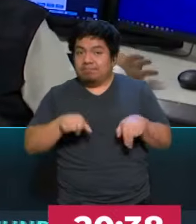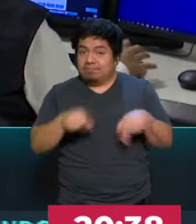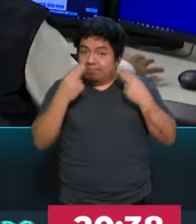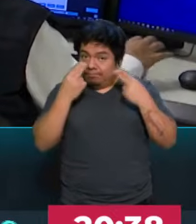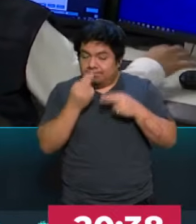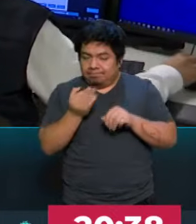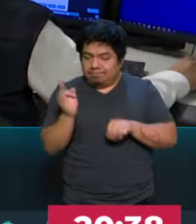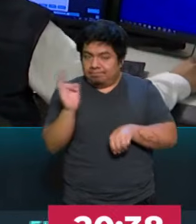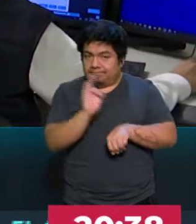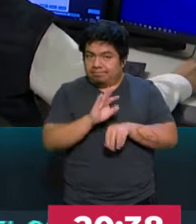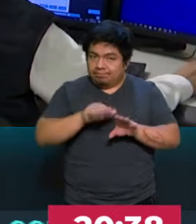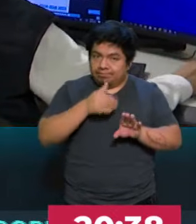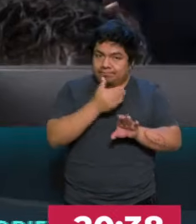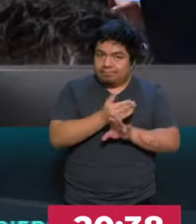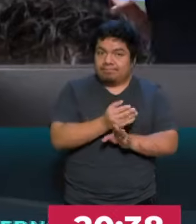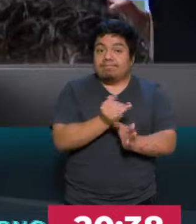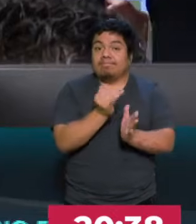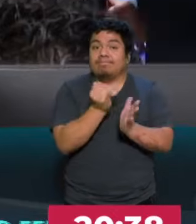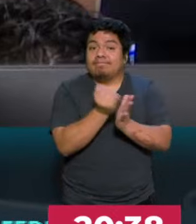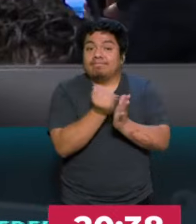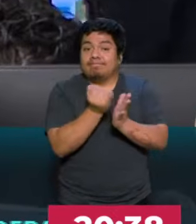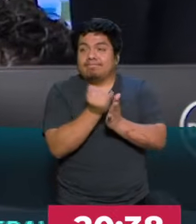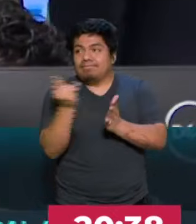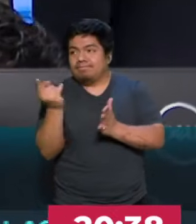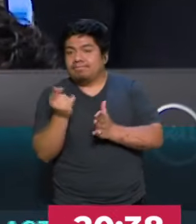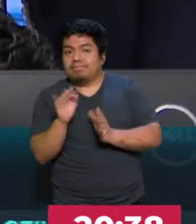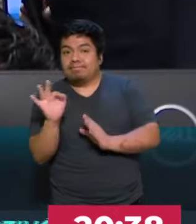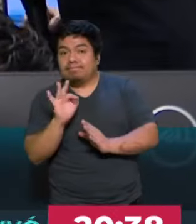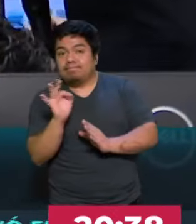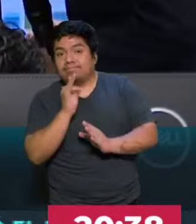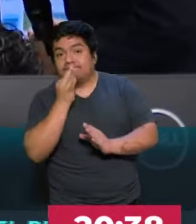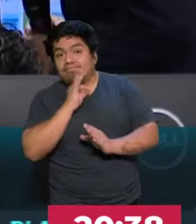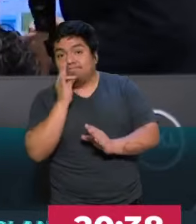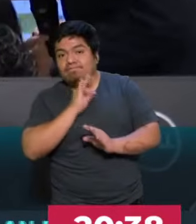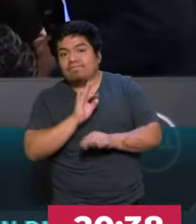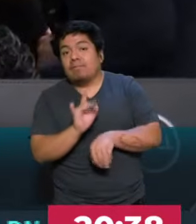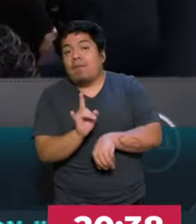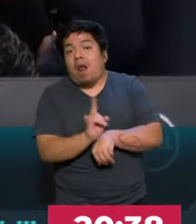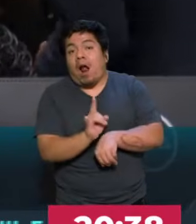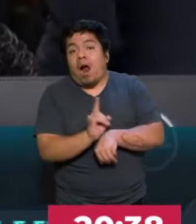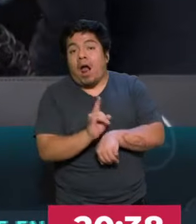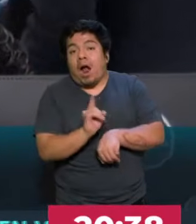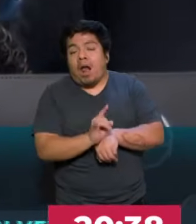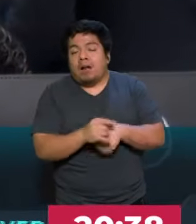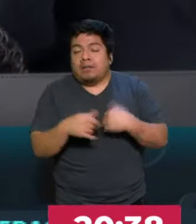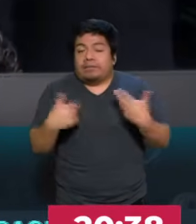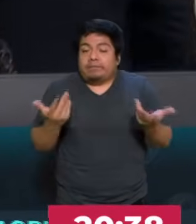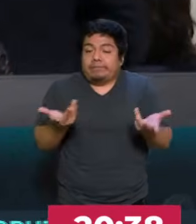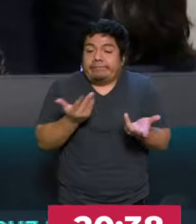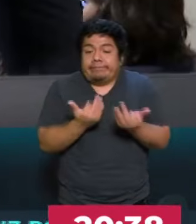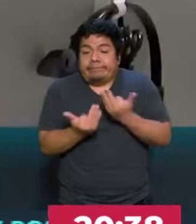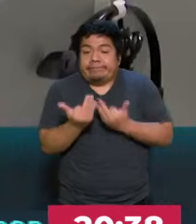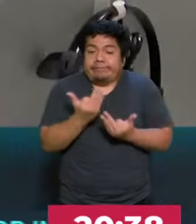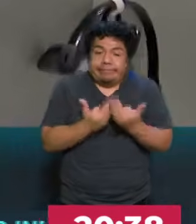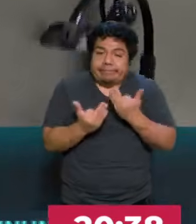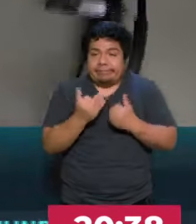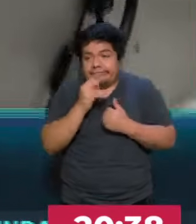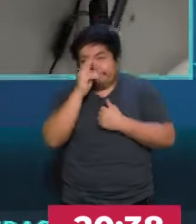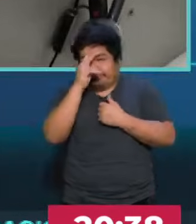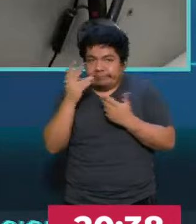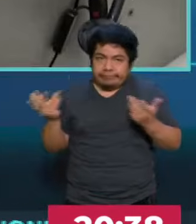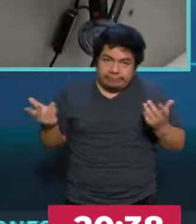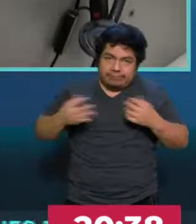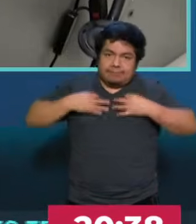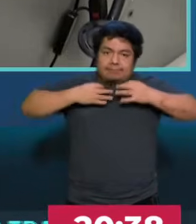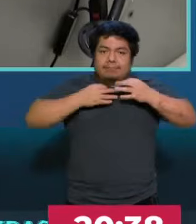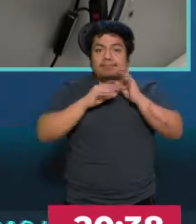que están haciendo tal vez una apuesta en una fiesta o algo para fingir que se tratan ellos mismos de víctimas en un asunto dentro